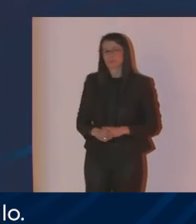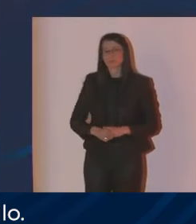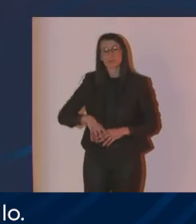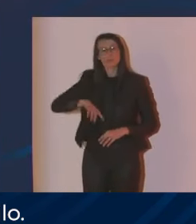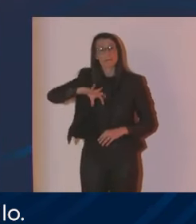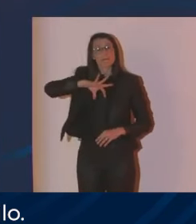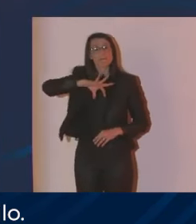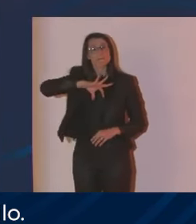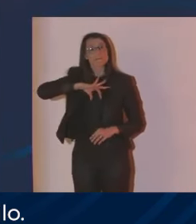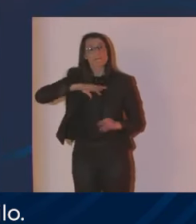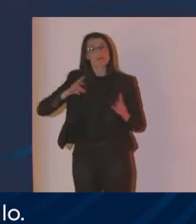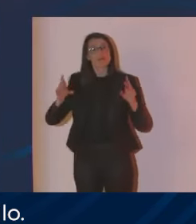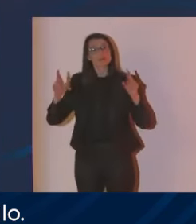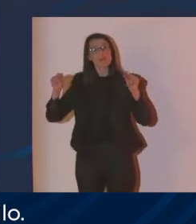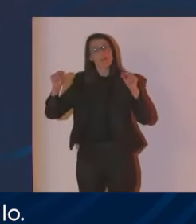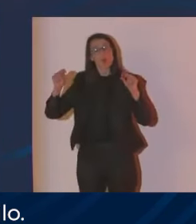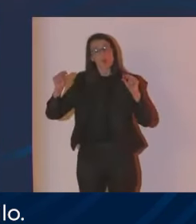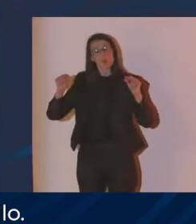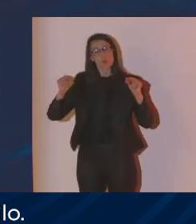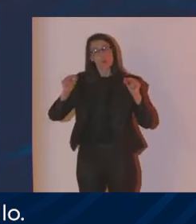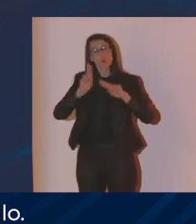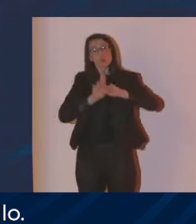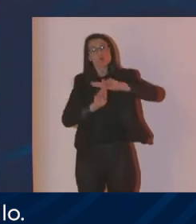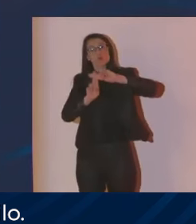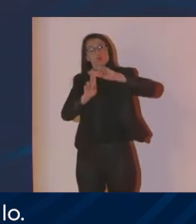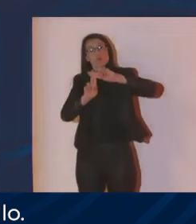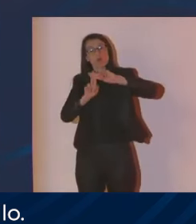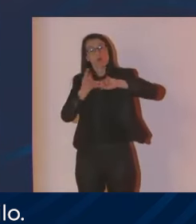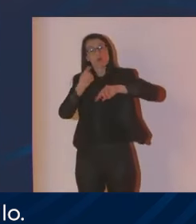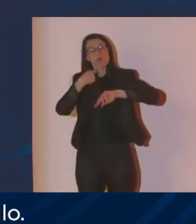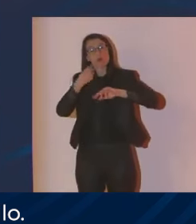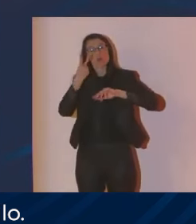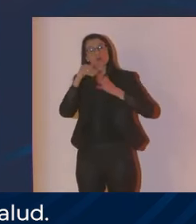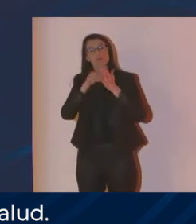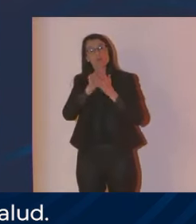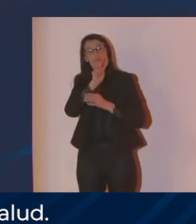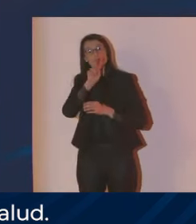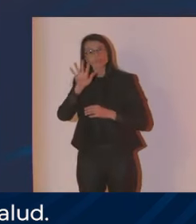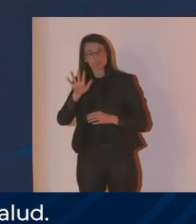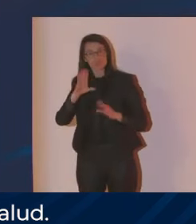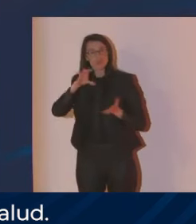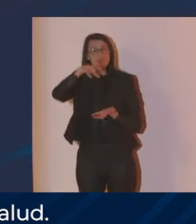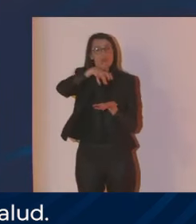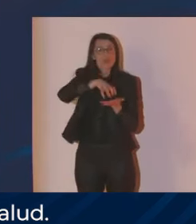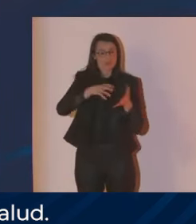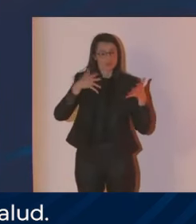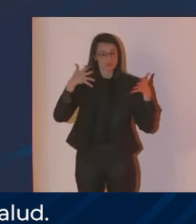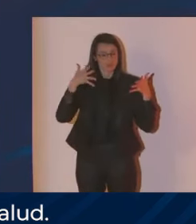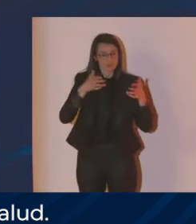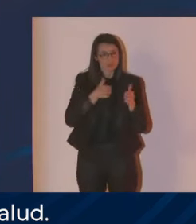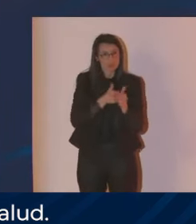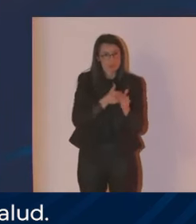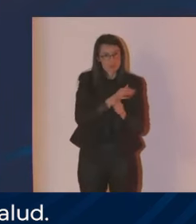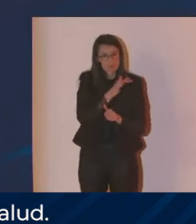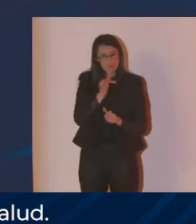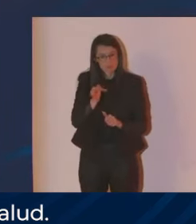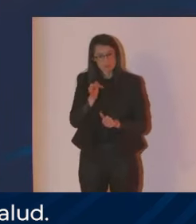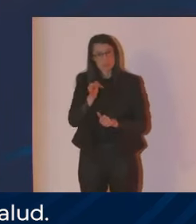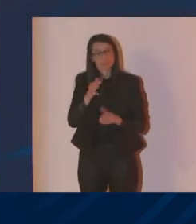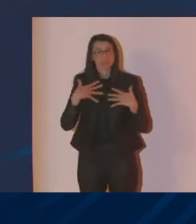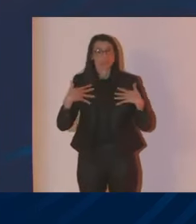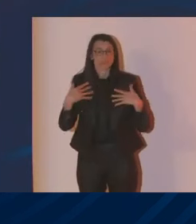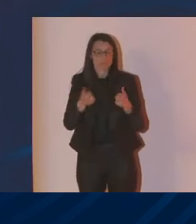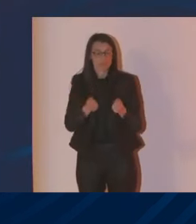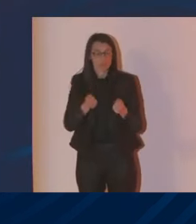Medalla de Oro Cruz Roja 2024 al Centro San Camilo, Centro Asistencial y Centro de Humanización de la